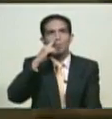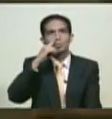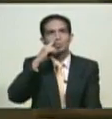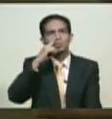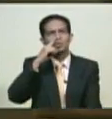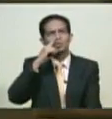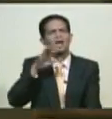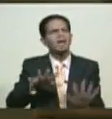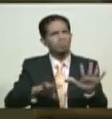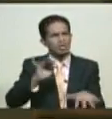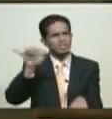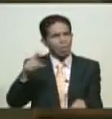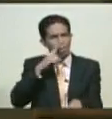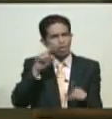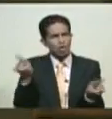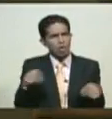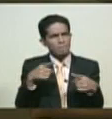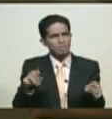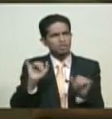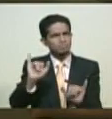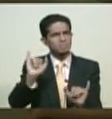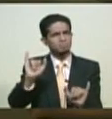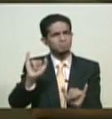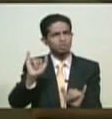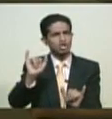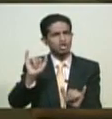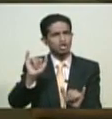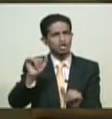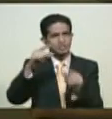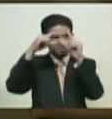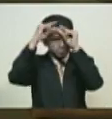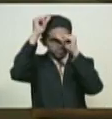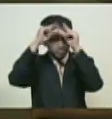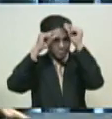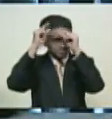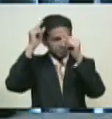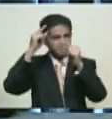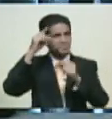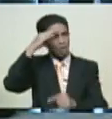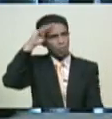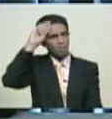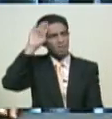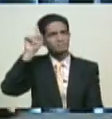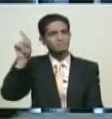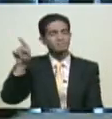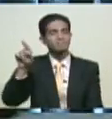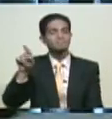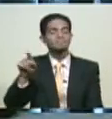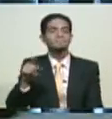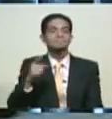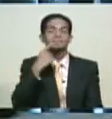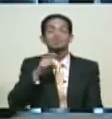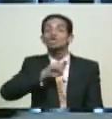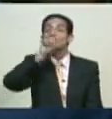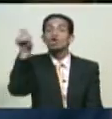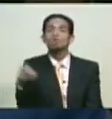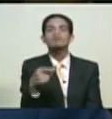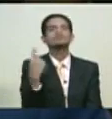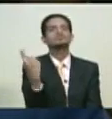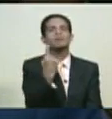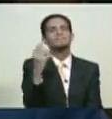guevara 14 de junio estamos preparados la audición para transmitir las noticias y televenta